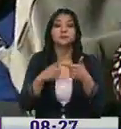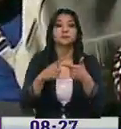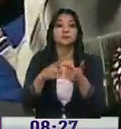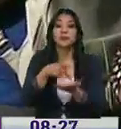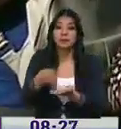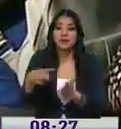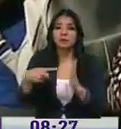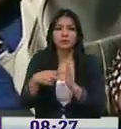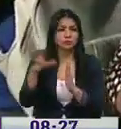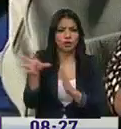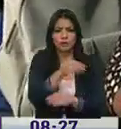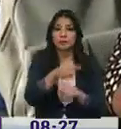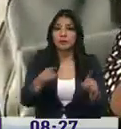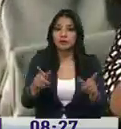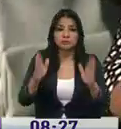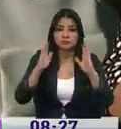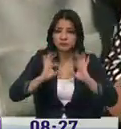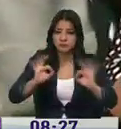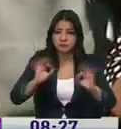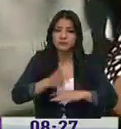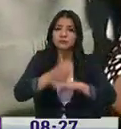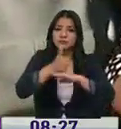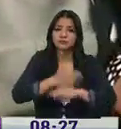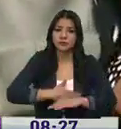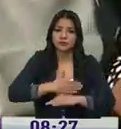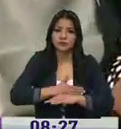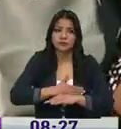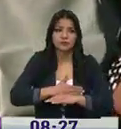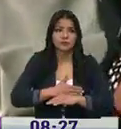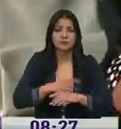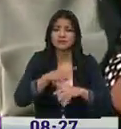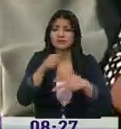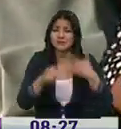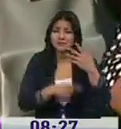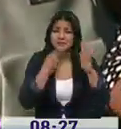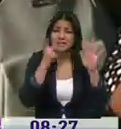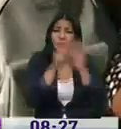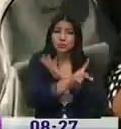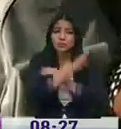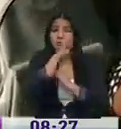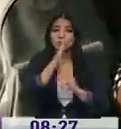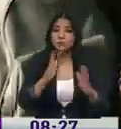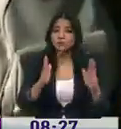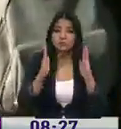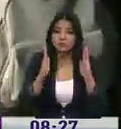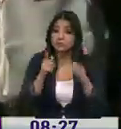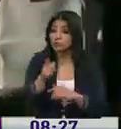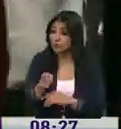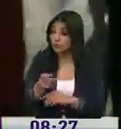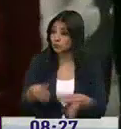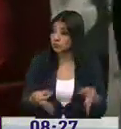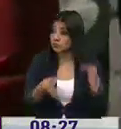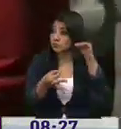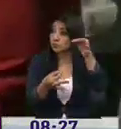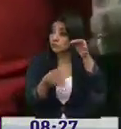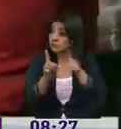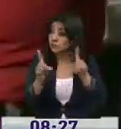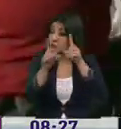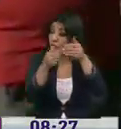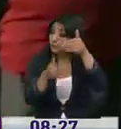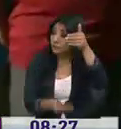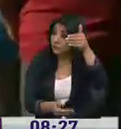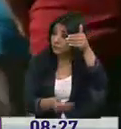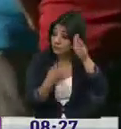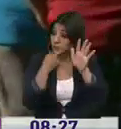Quisiera, por favor, que sean las autoridades, porque hemos tenido un montón de denuncias que nunca hemos sido escuchadas. Usted en sus manos tiene todas las denuncias que ustedes